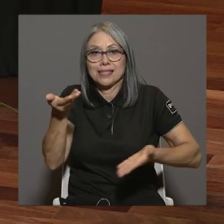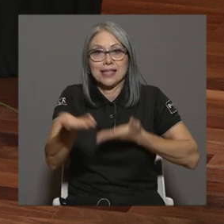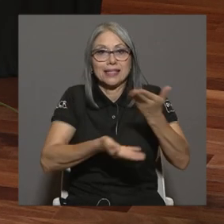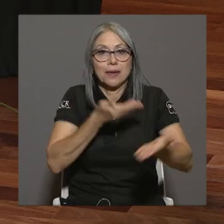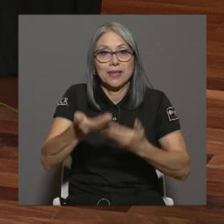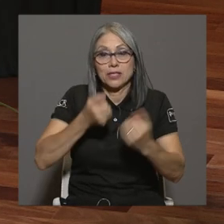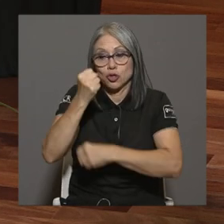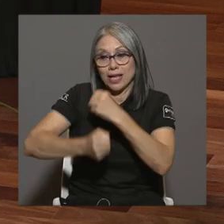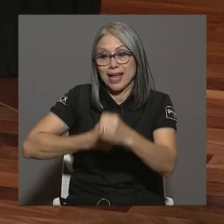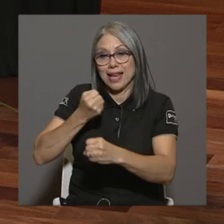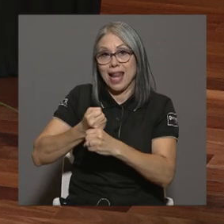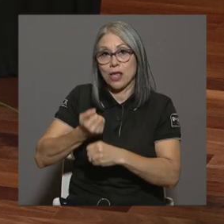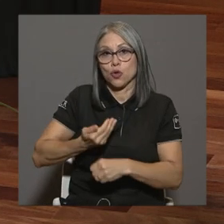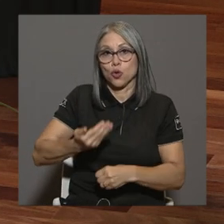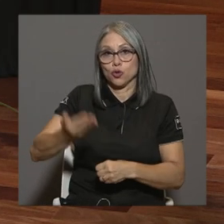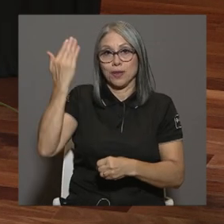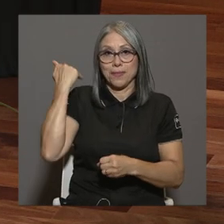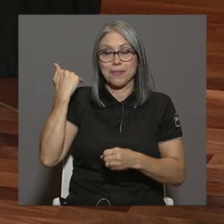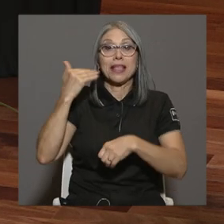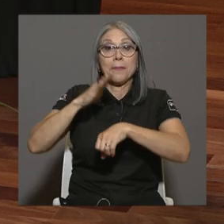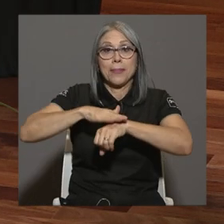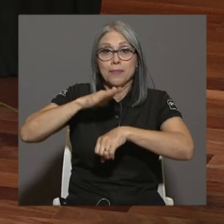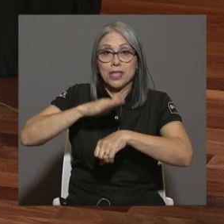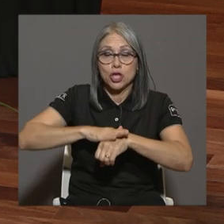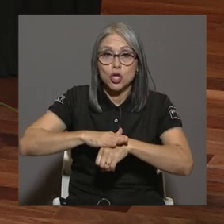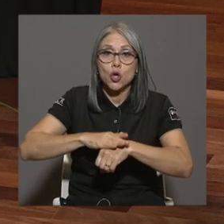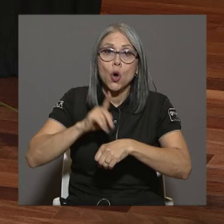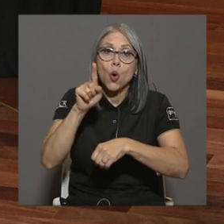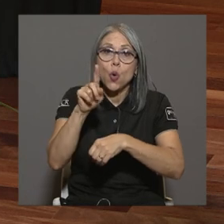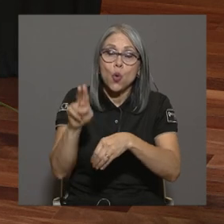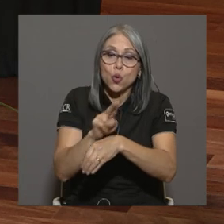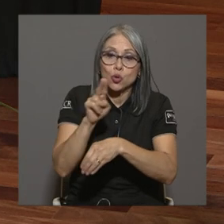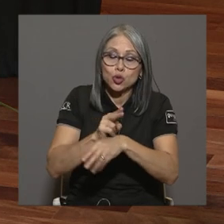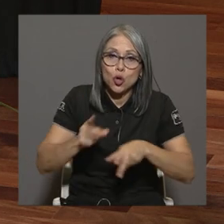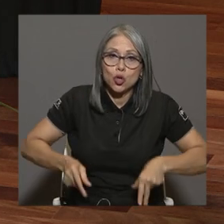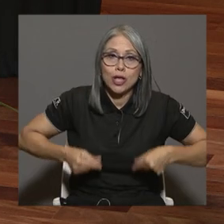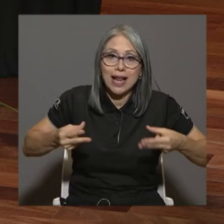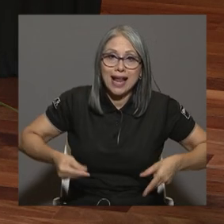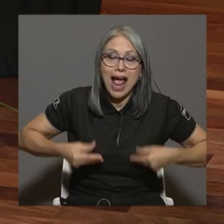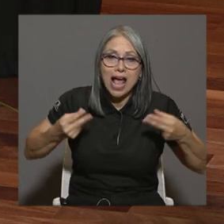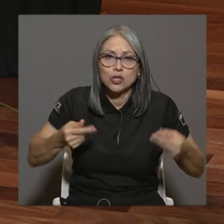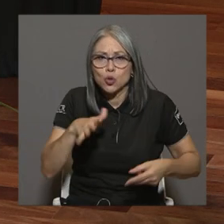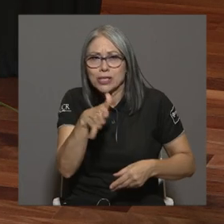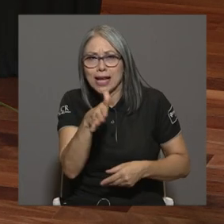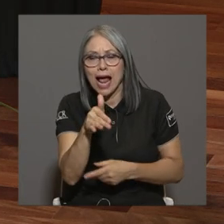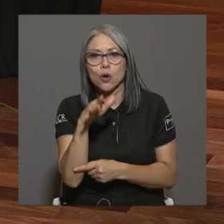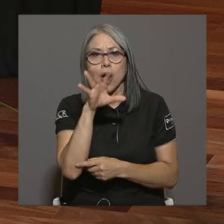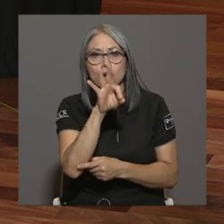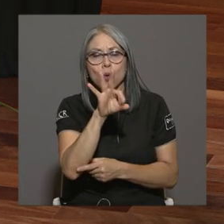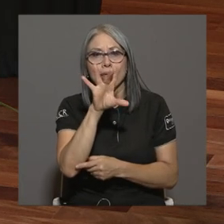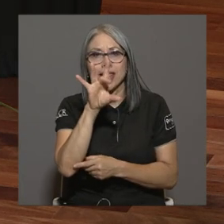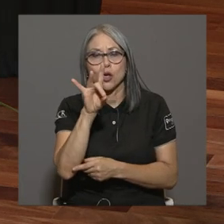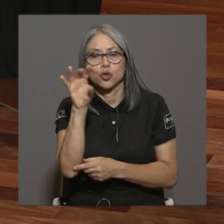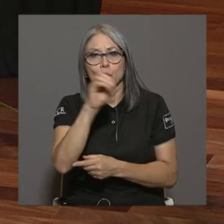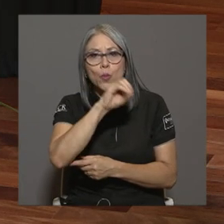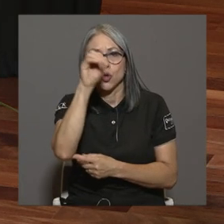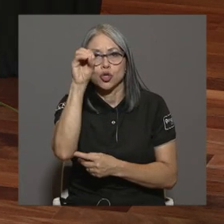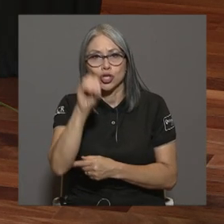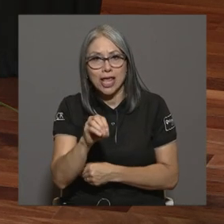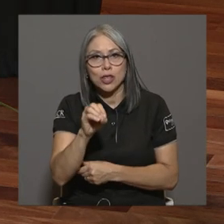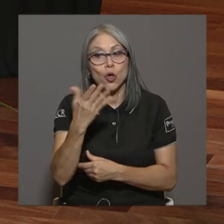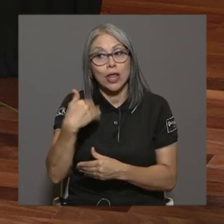el 2023 permitió una ejecución del gasto corriente operativo cercano al 98%